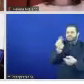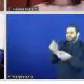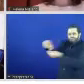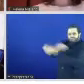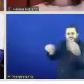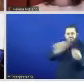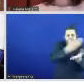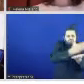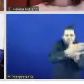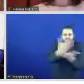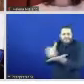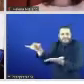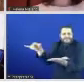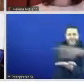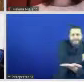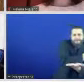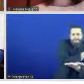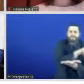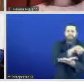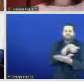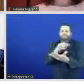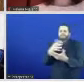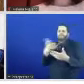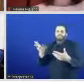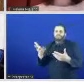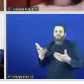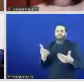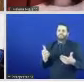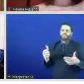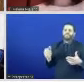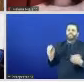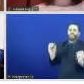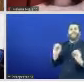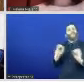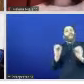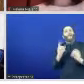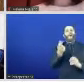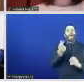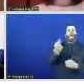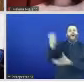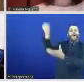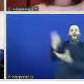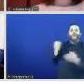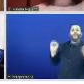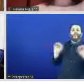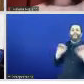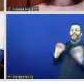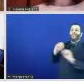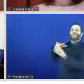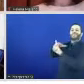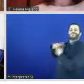los países, los estados, no tienen recursos para enfrentar la política social. Entonces, yo creo que se